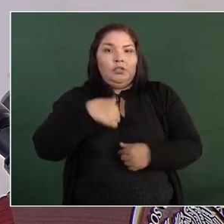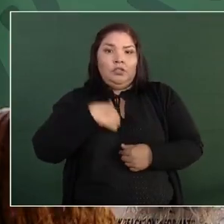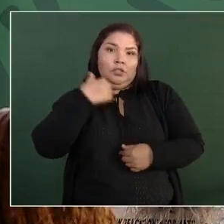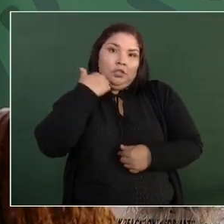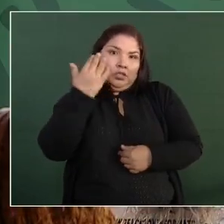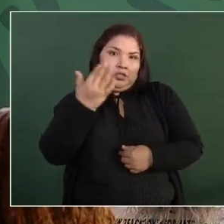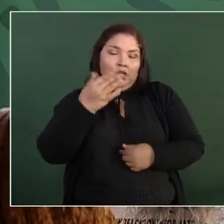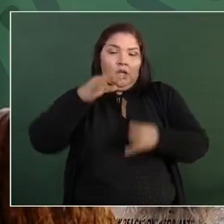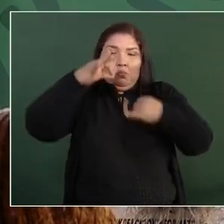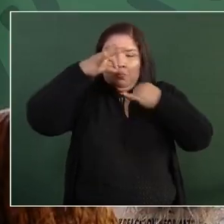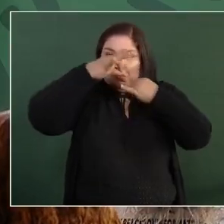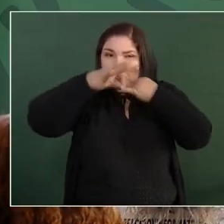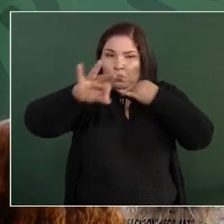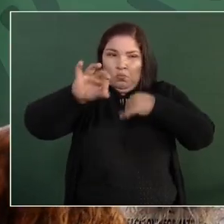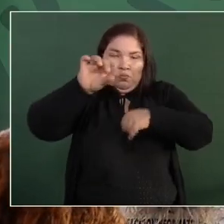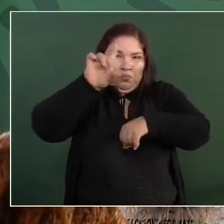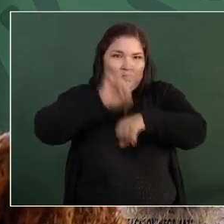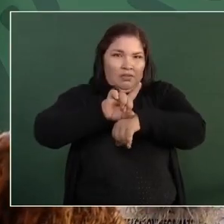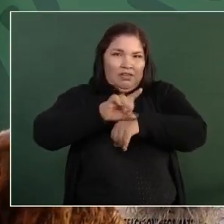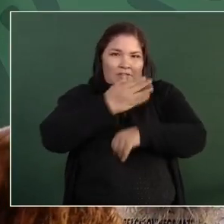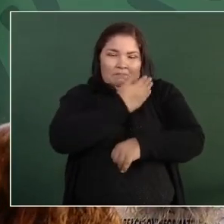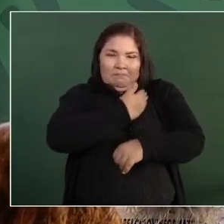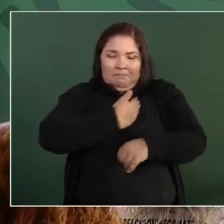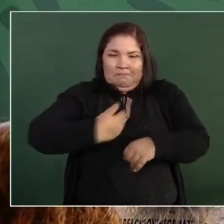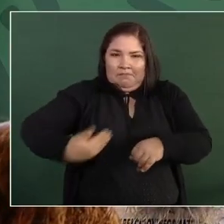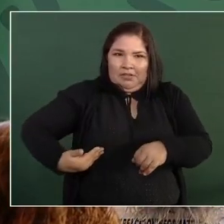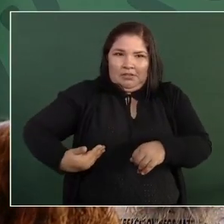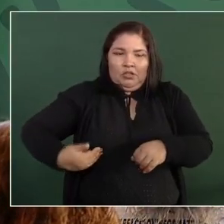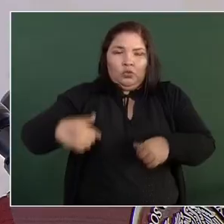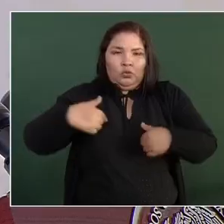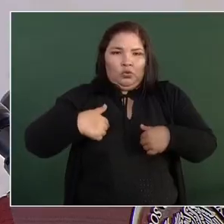mandato vamos a terminar de pagar nosotros al SAT.